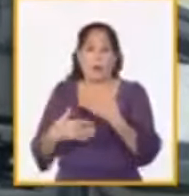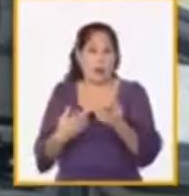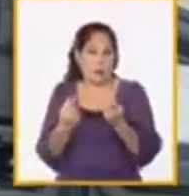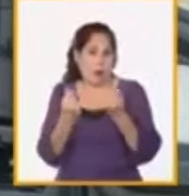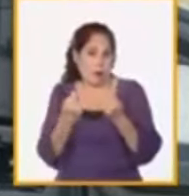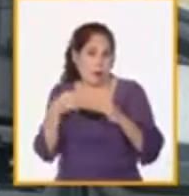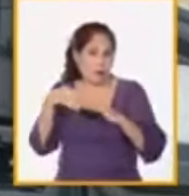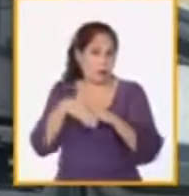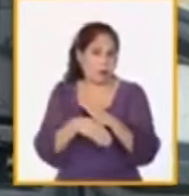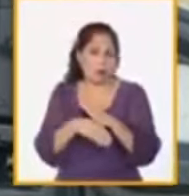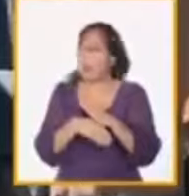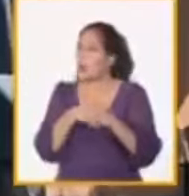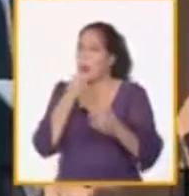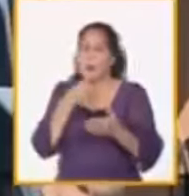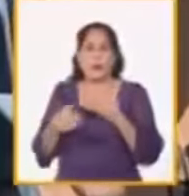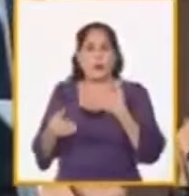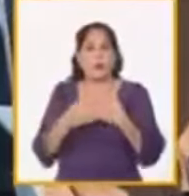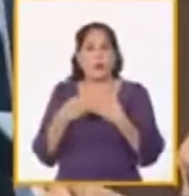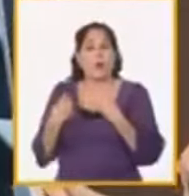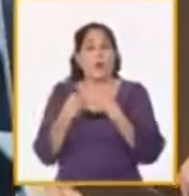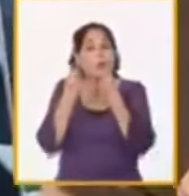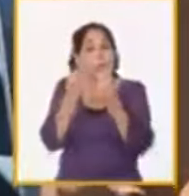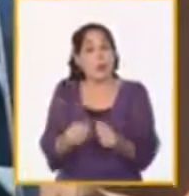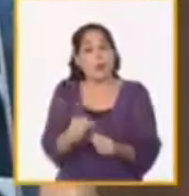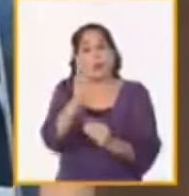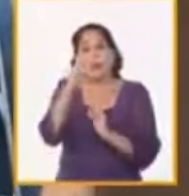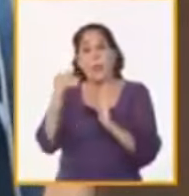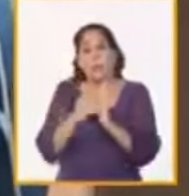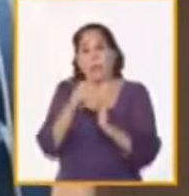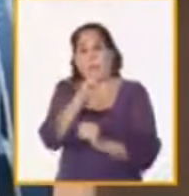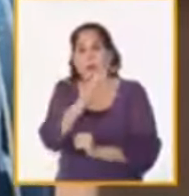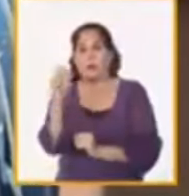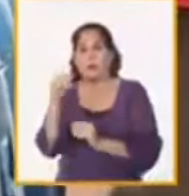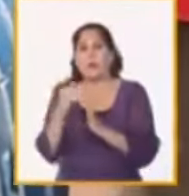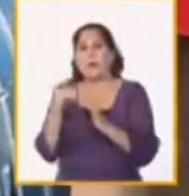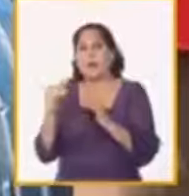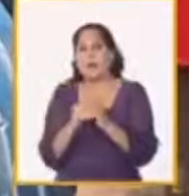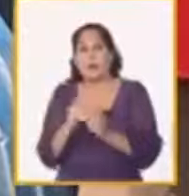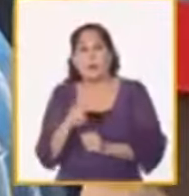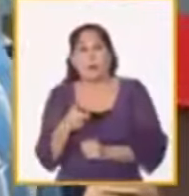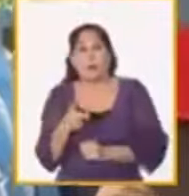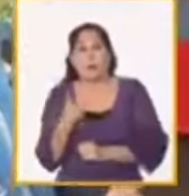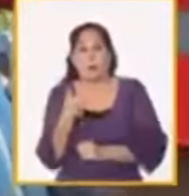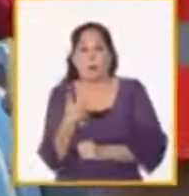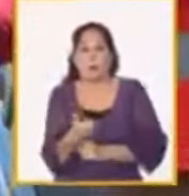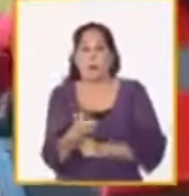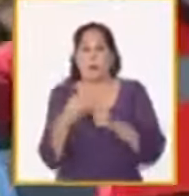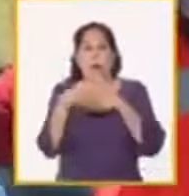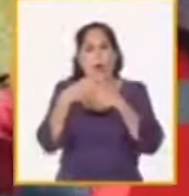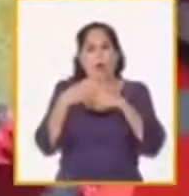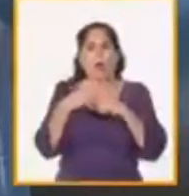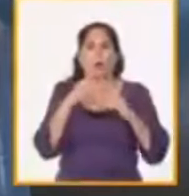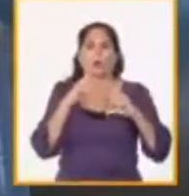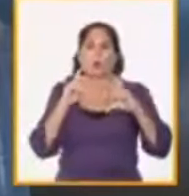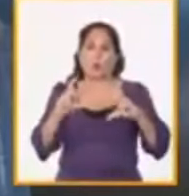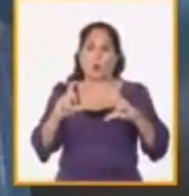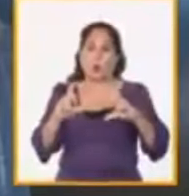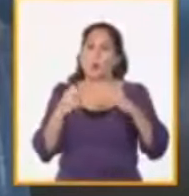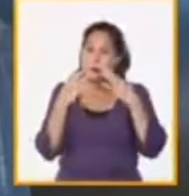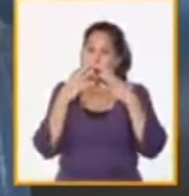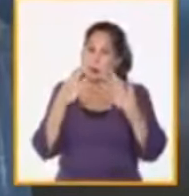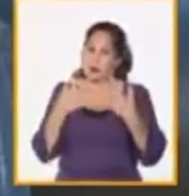país, destinó más de 3.200 millones de pesos a inversiones en